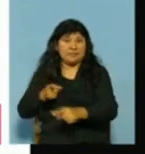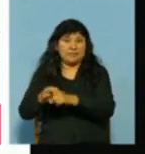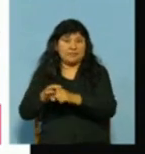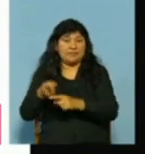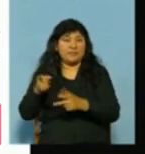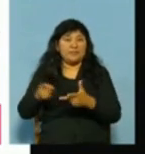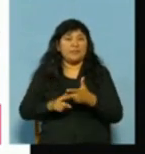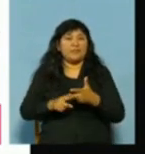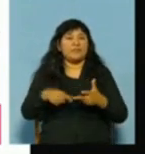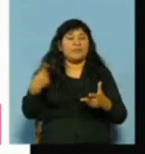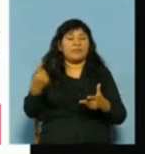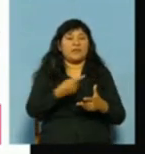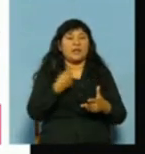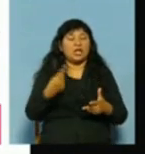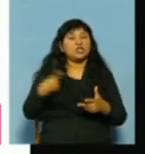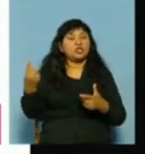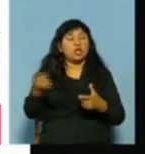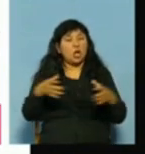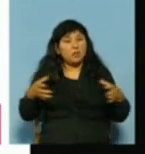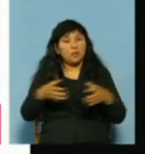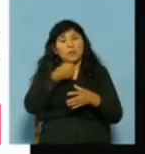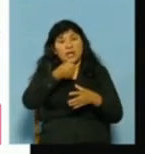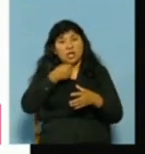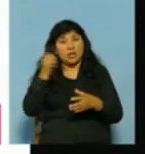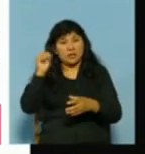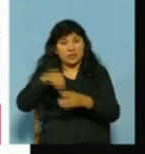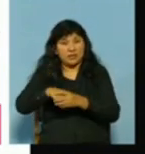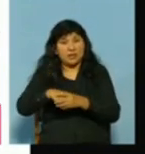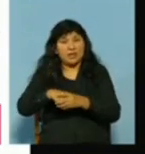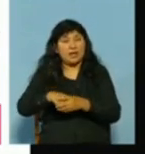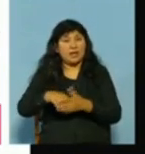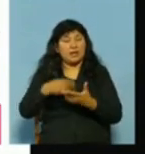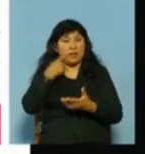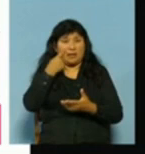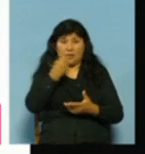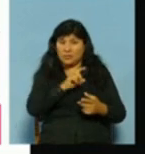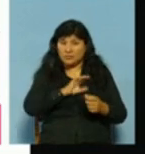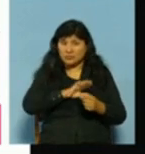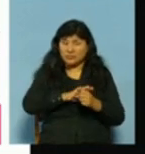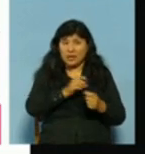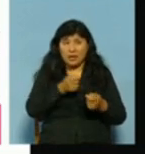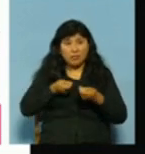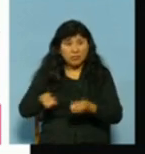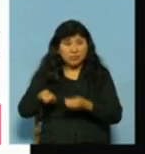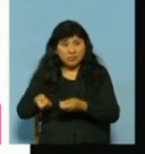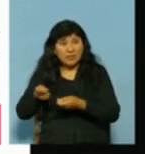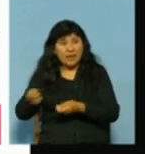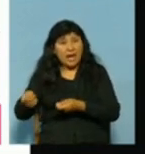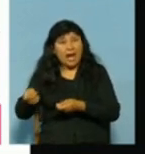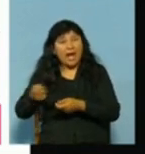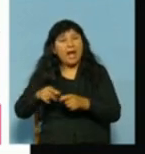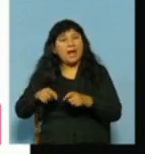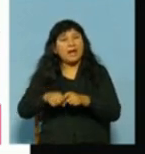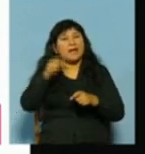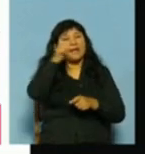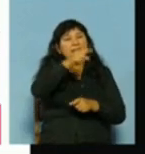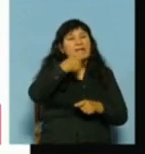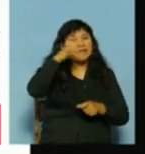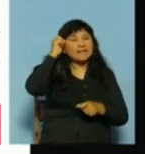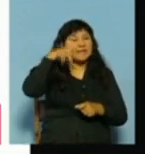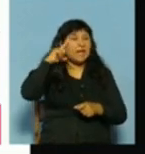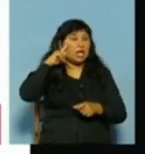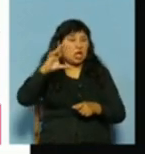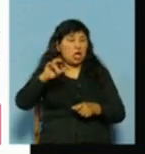Desde Periodistas Unidos Autoconvocados repudian el avance del Ministerio Público de la Acusación y su titular, Sergio